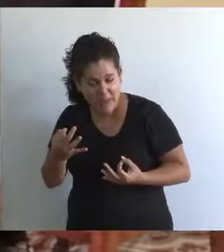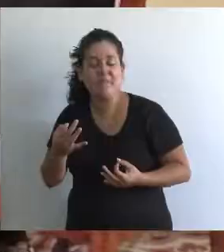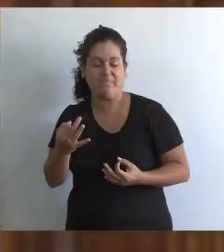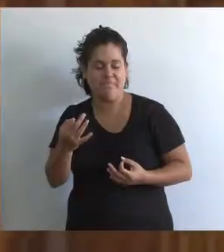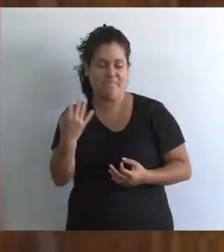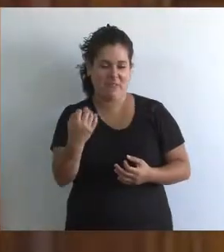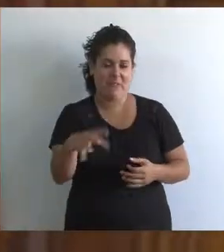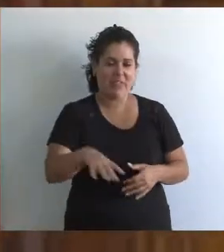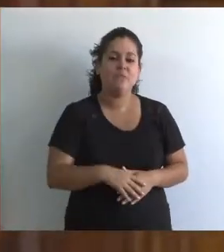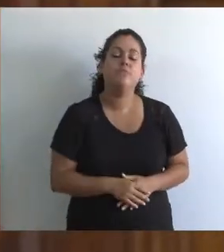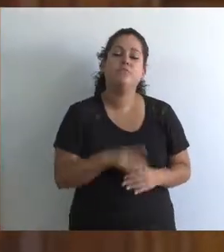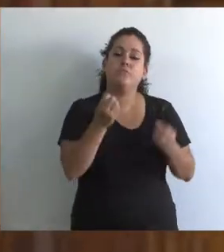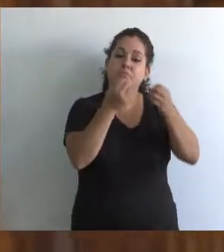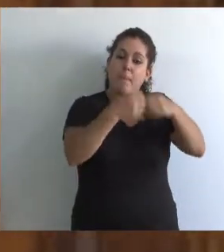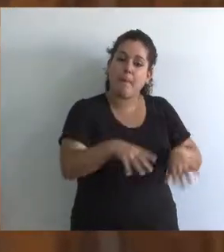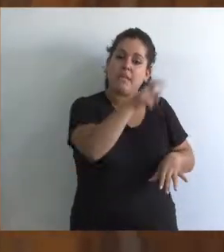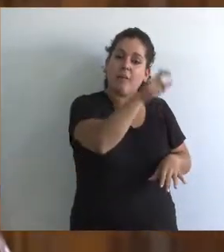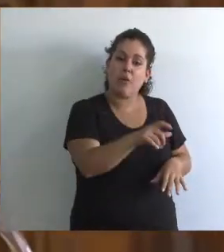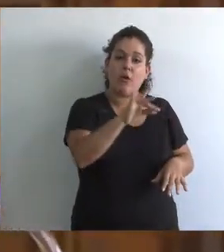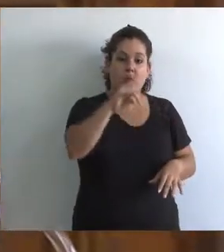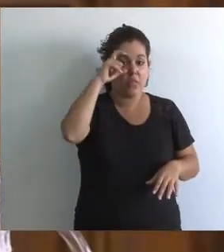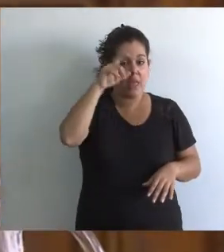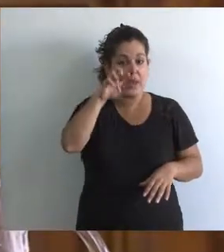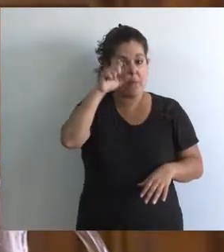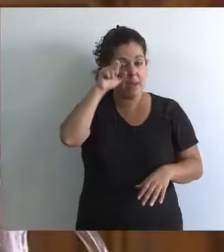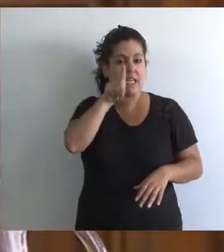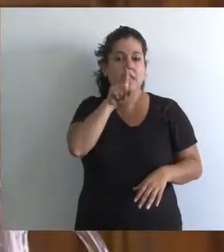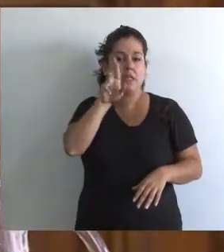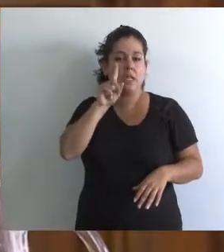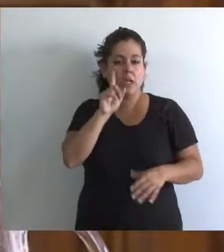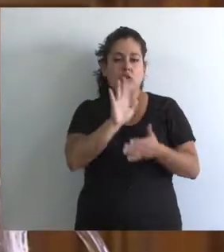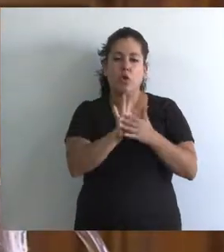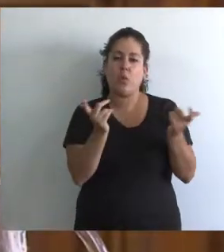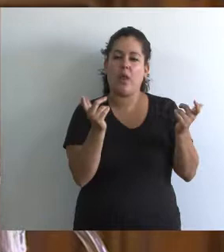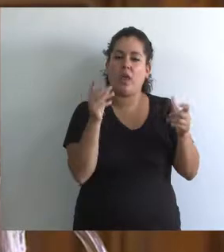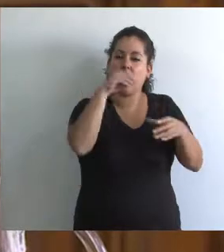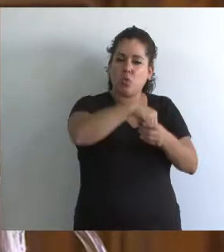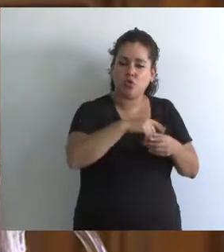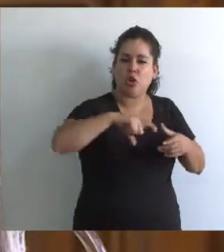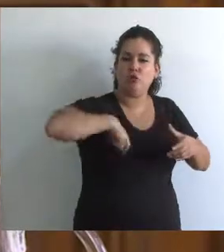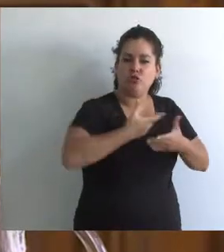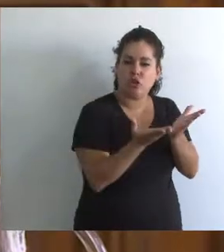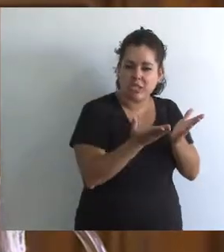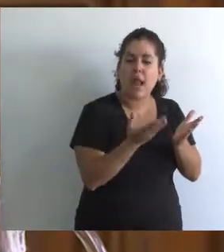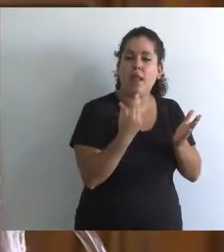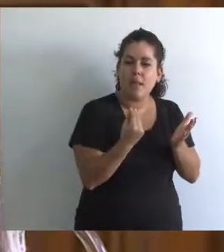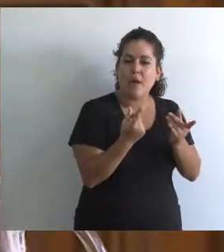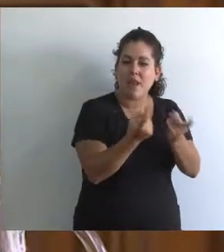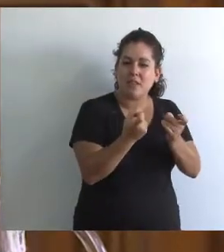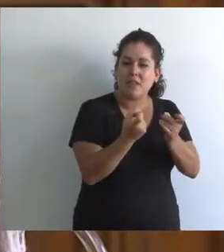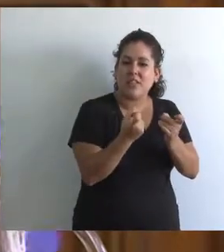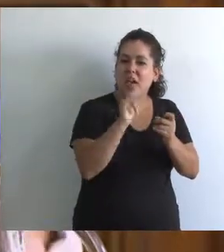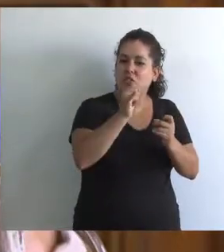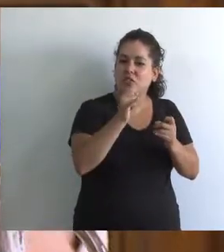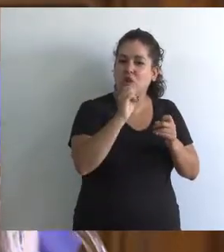bien. Bueno, empezamos con Edgardo de Petri, hablábamos de la inclusión social, de la integración colectiva, de la necesidad de que